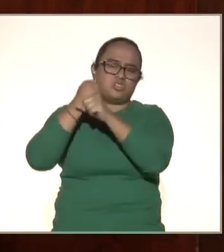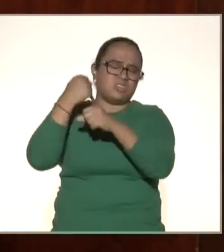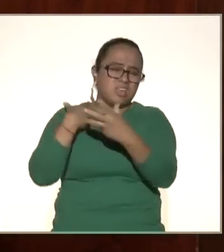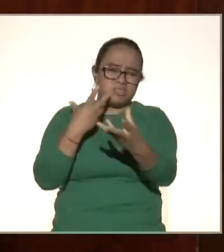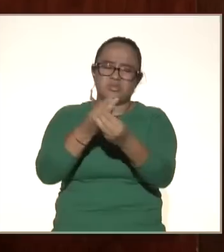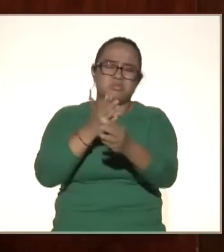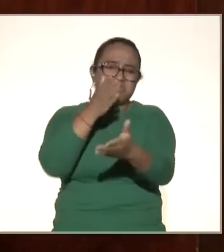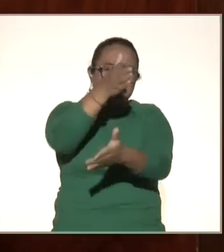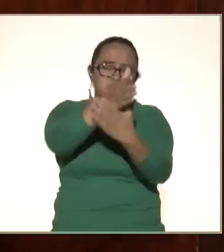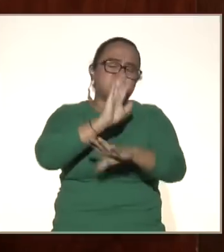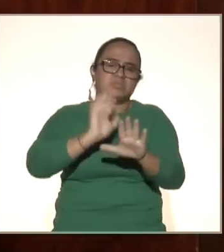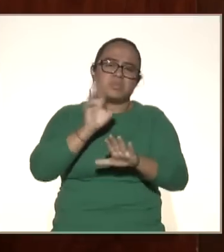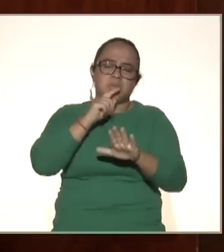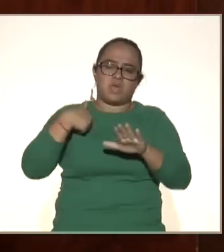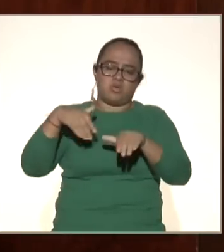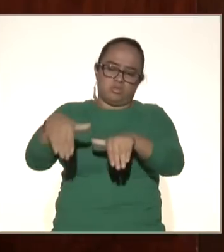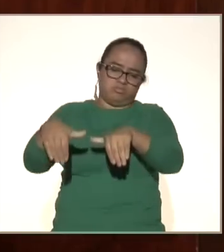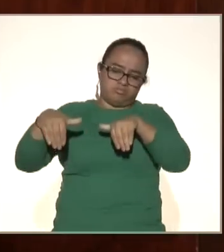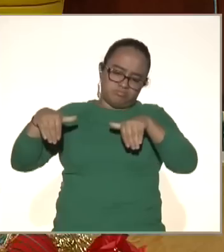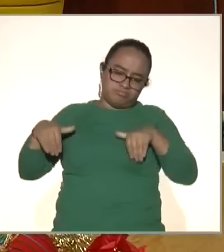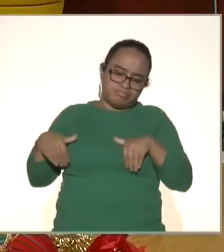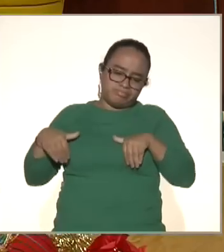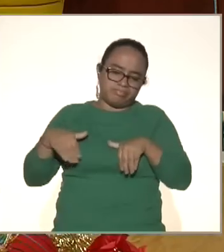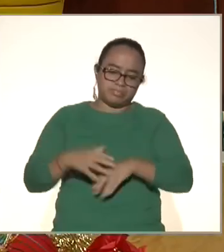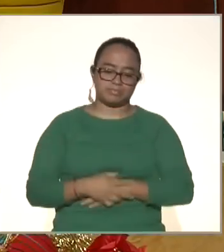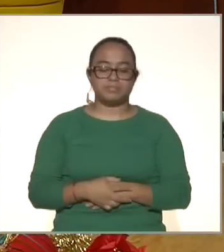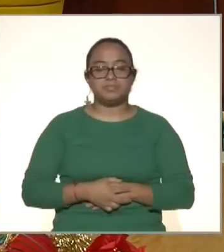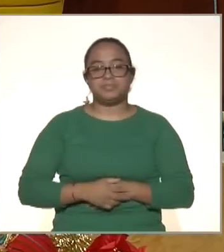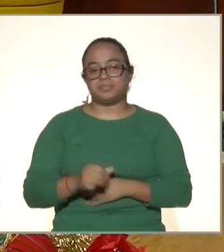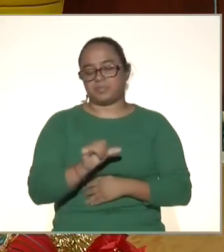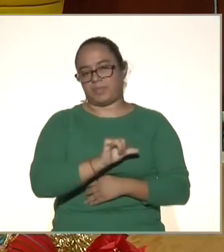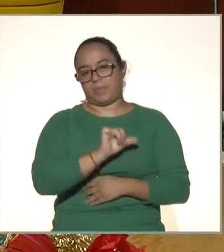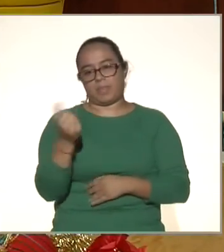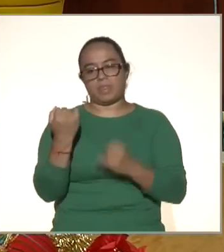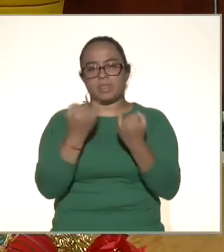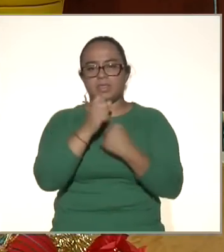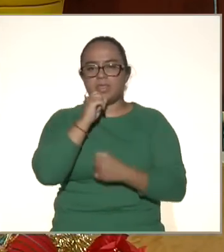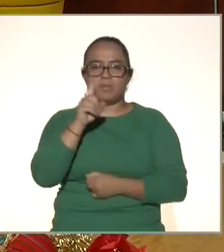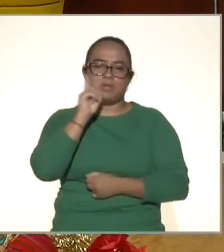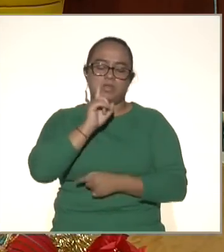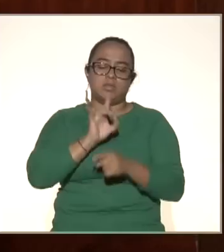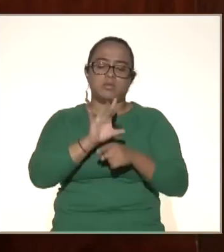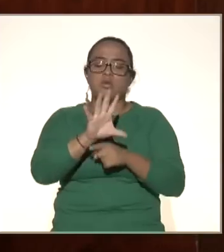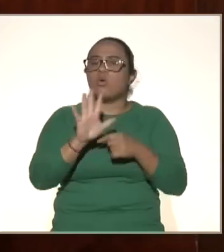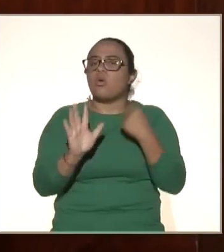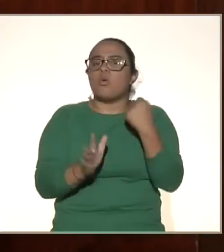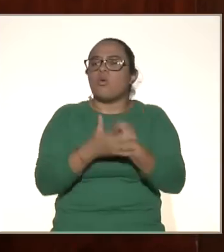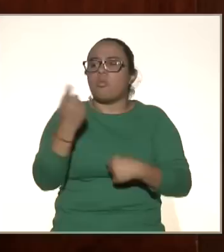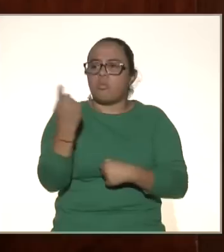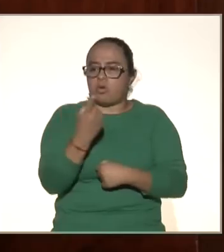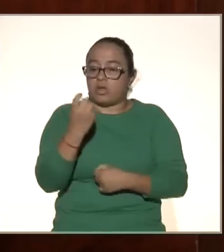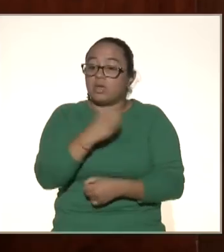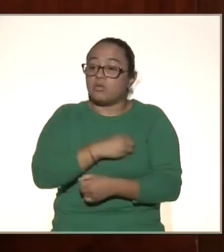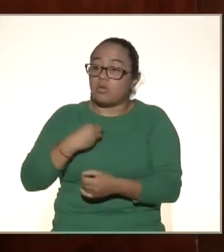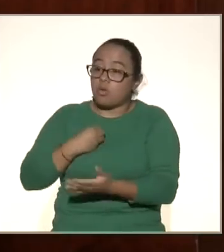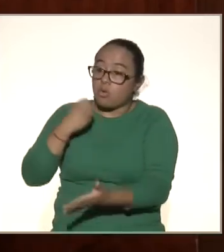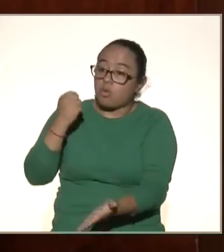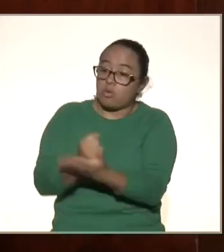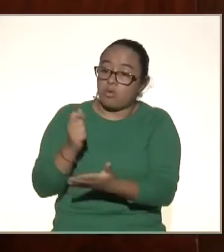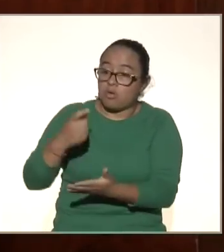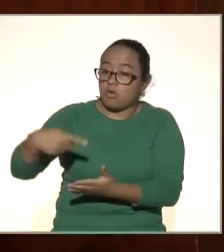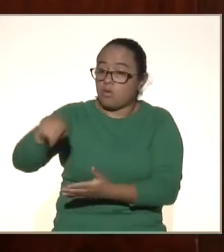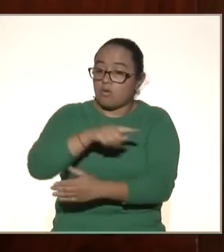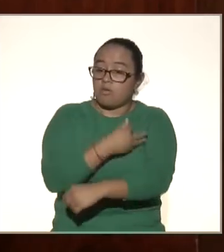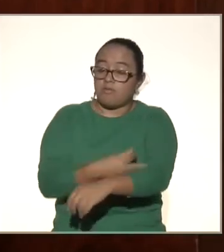no asisto a ninguna festividad. Y al respecto también Mireya nos decía: ¿por qué existe esta obligación de convivir en